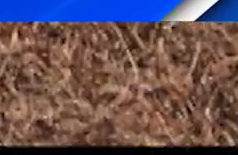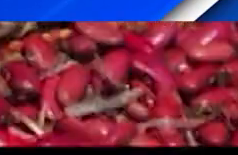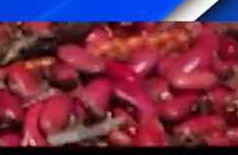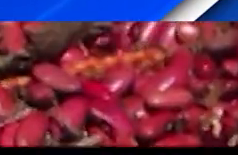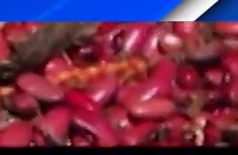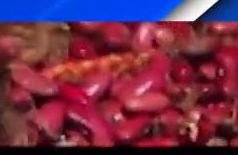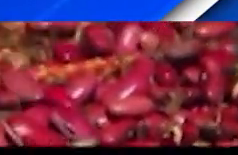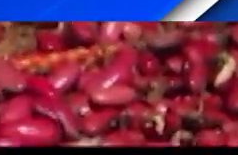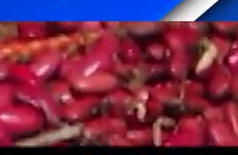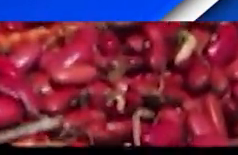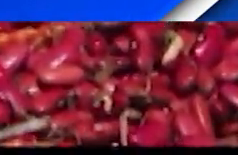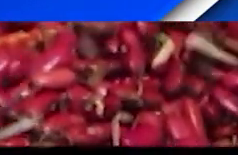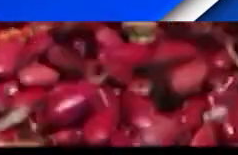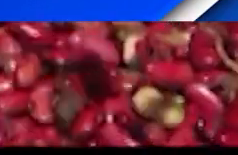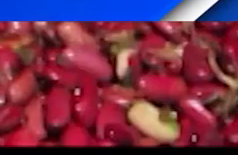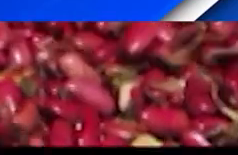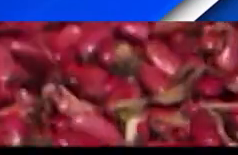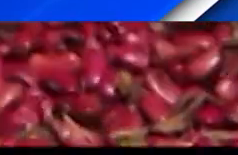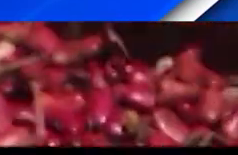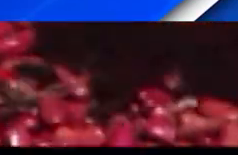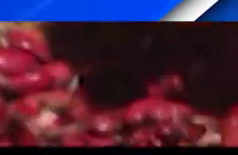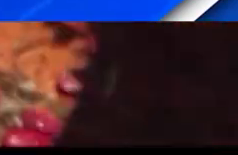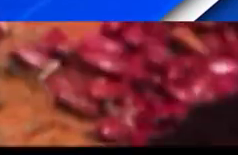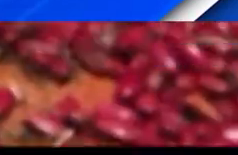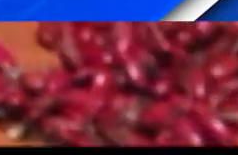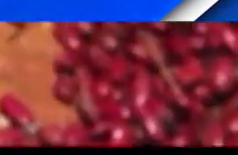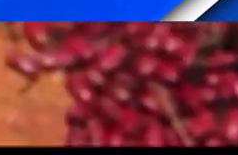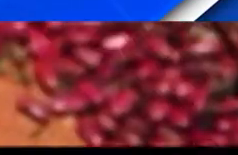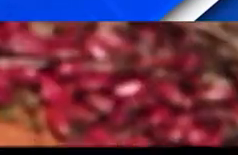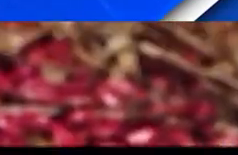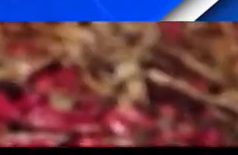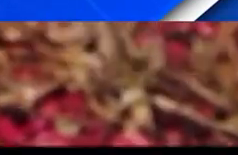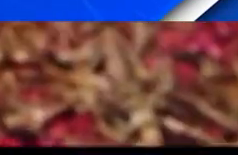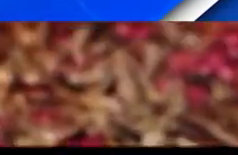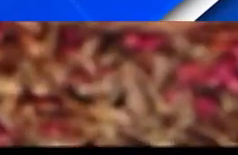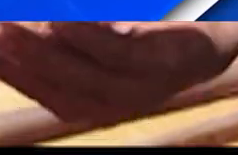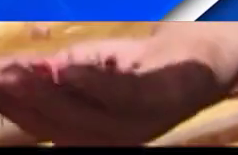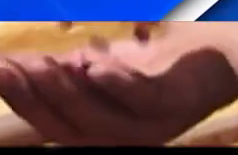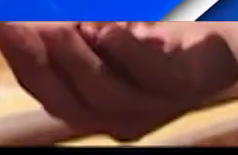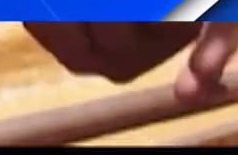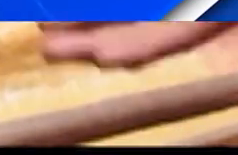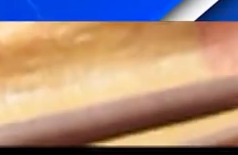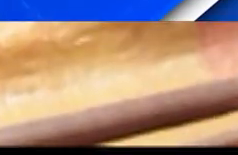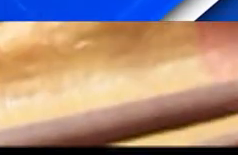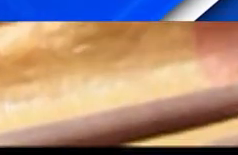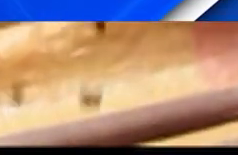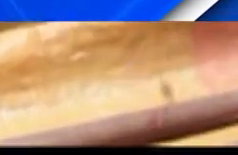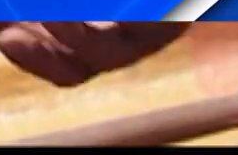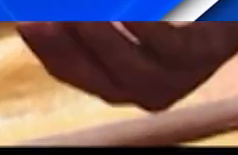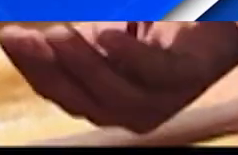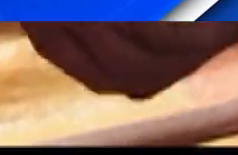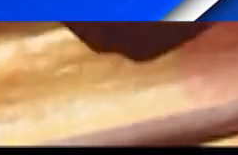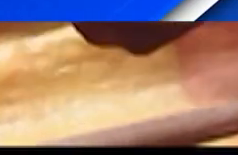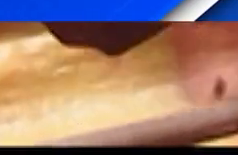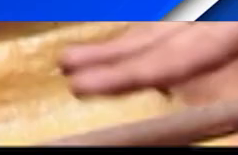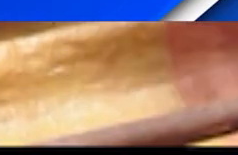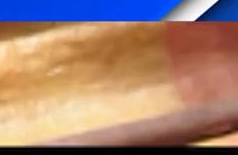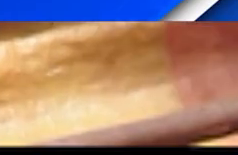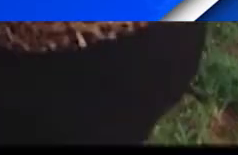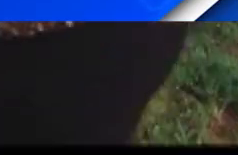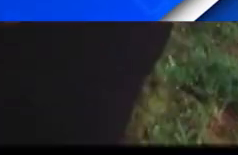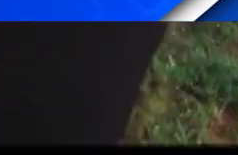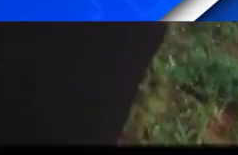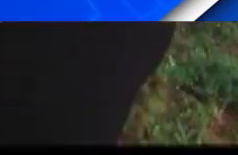agroexportaciones. Burgos agregó que la producción del país ha experimentado un crecimiento sostenido, pasando de